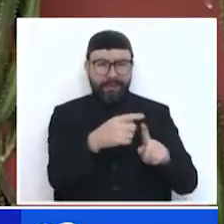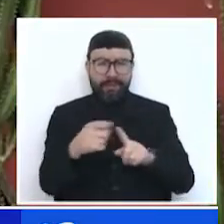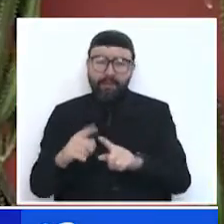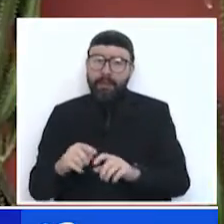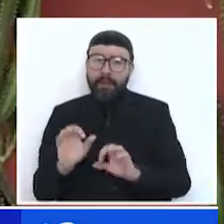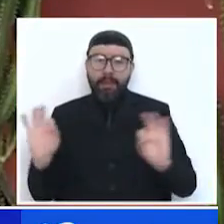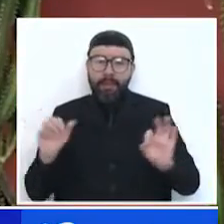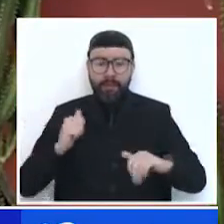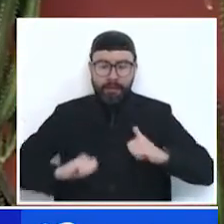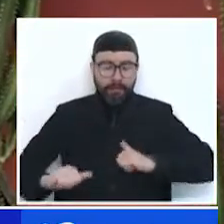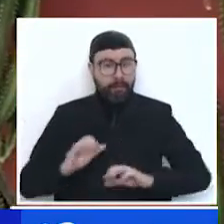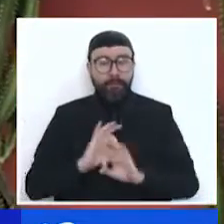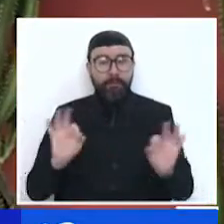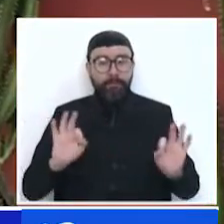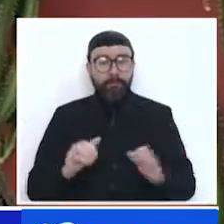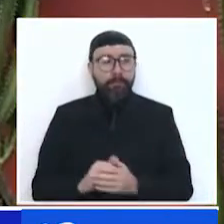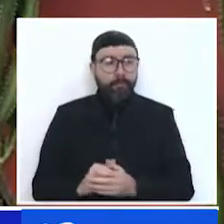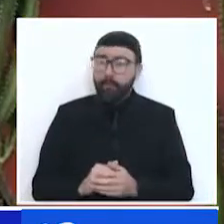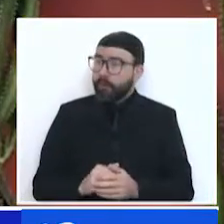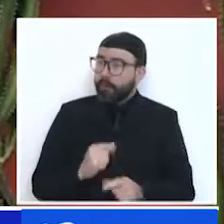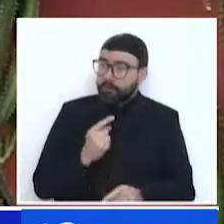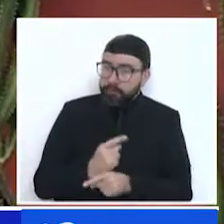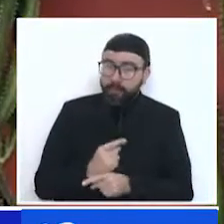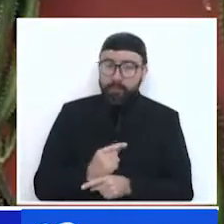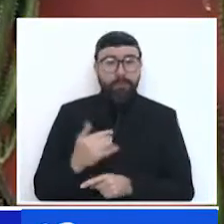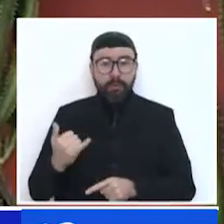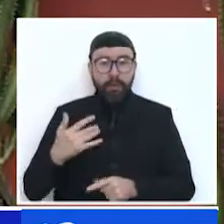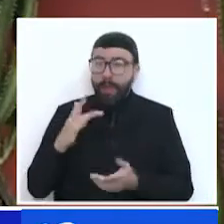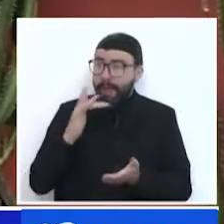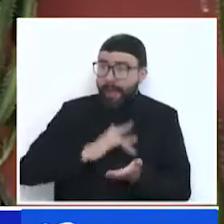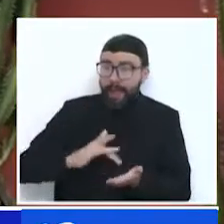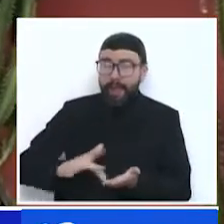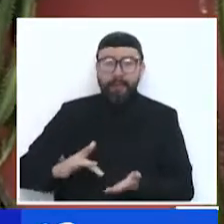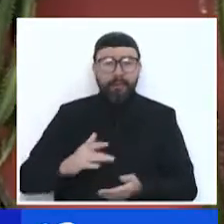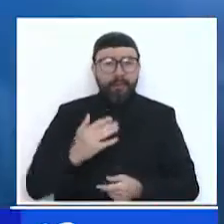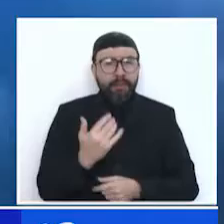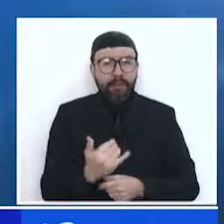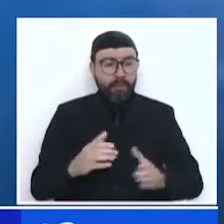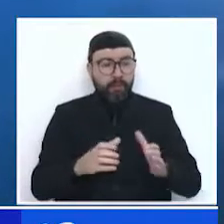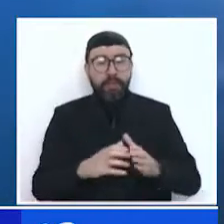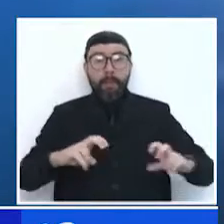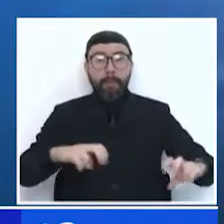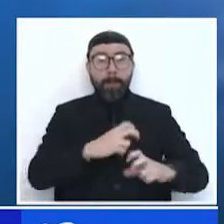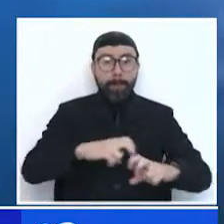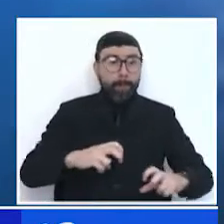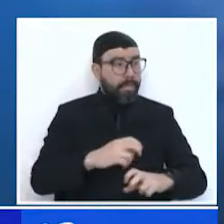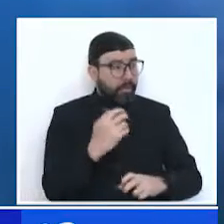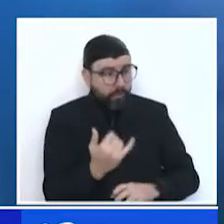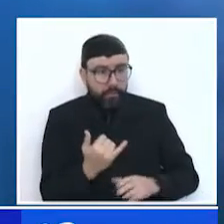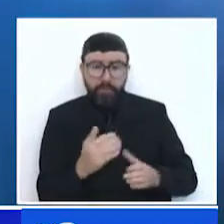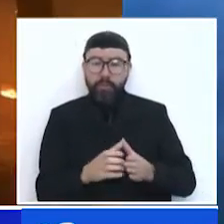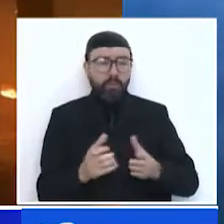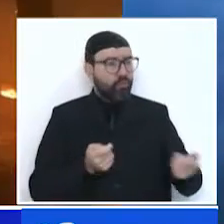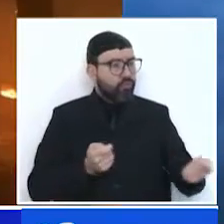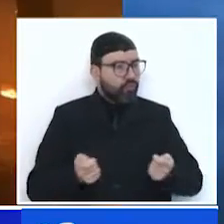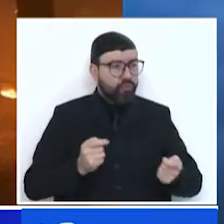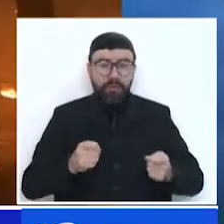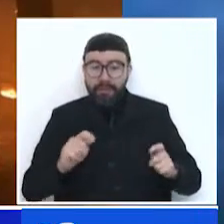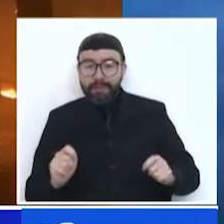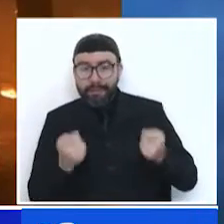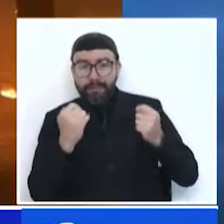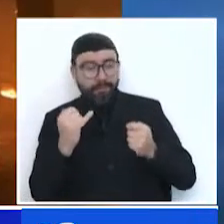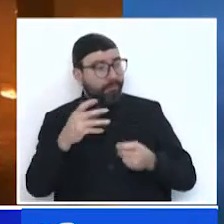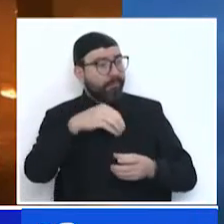nos obligó a activar todos nuestros protocolos de emergencia, tanto del parque como de los organismos de socorro